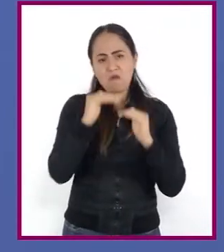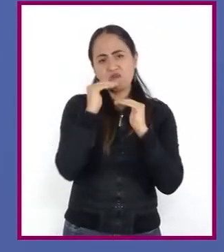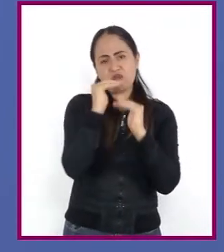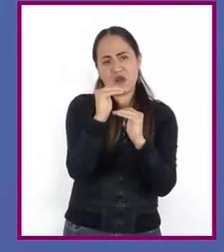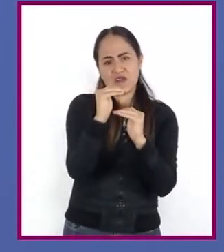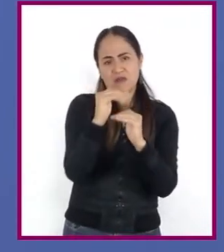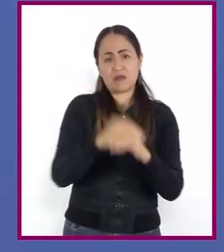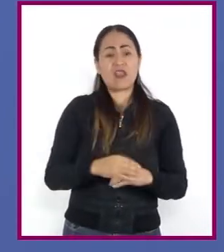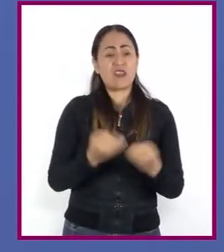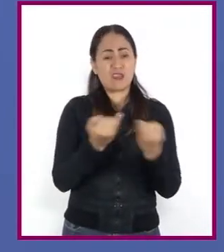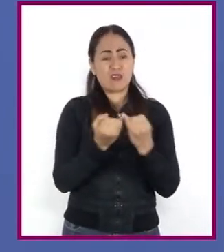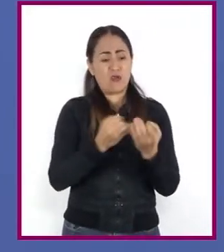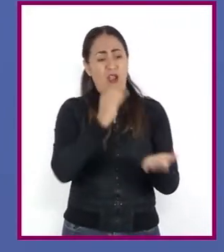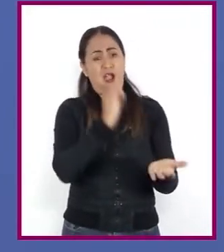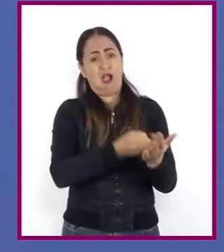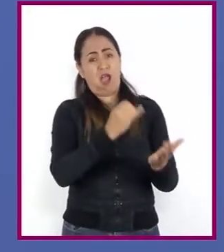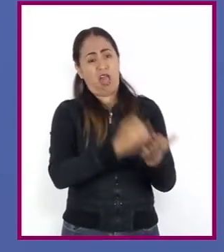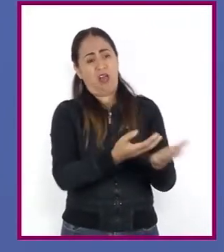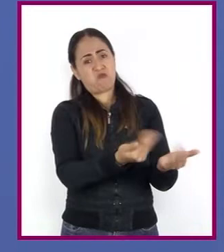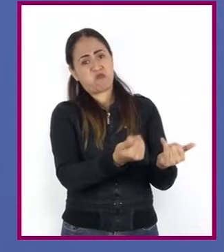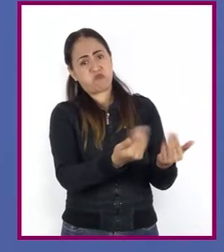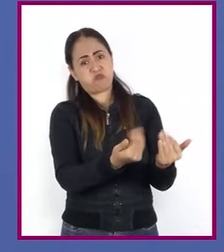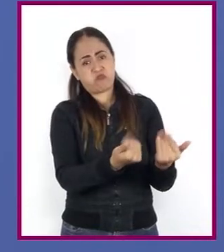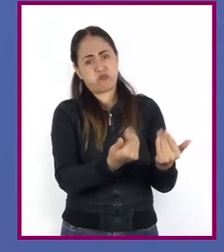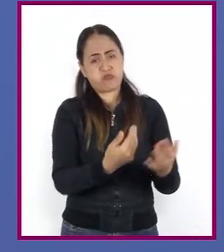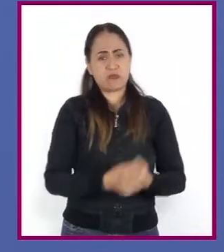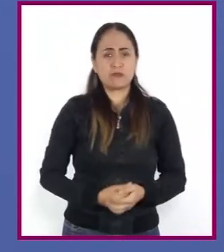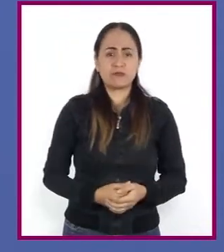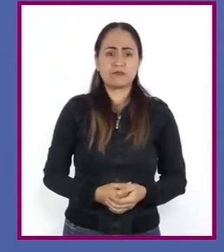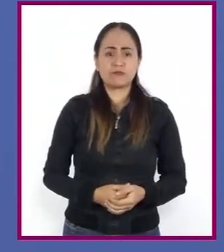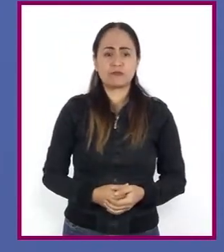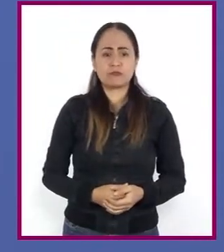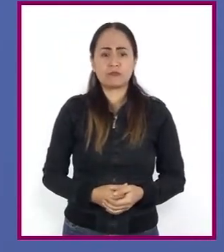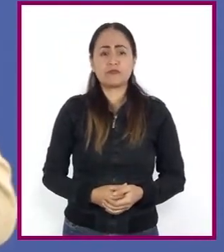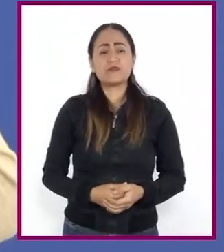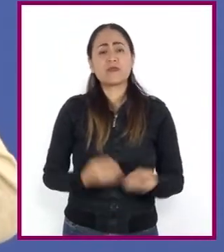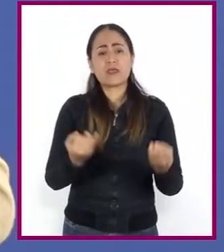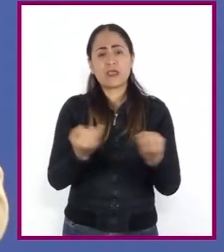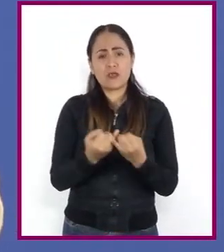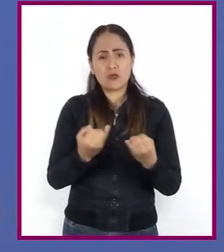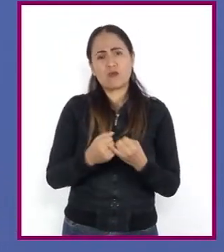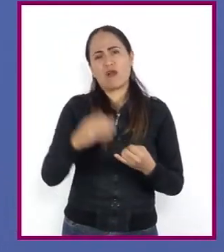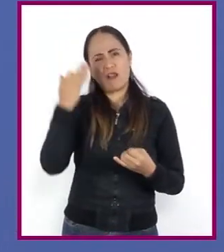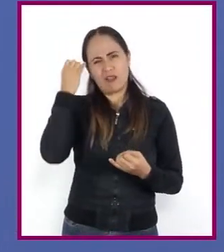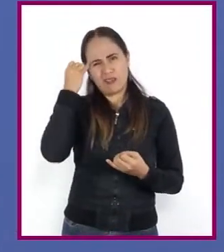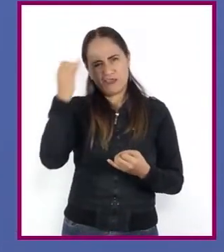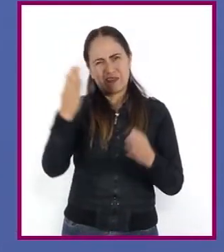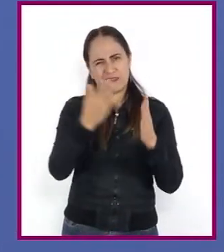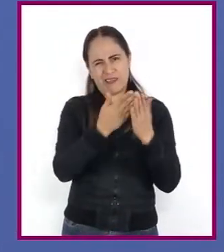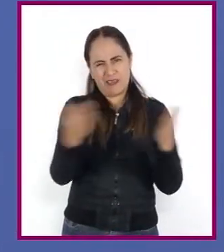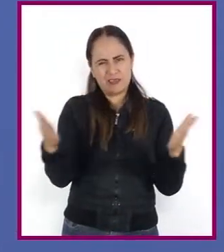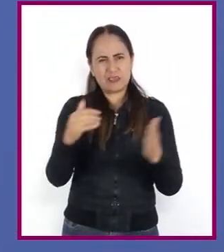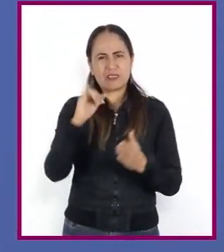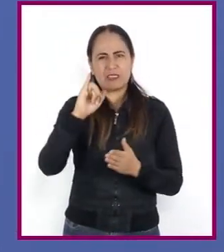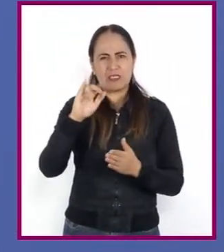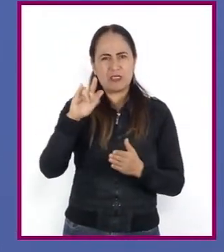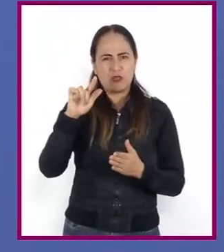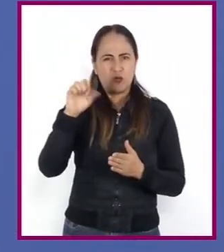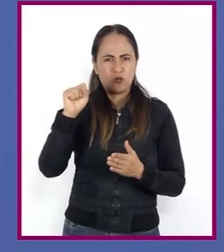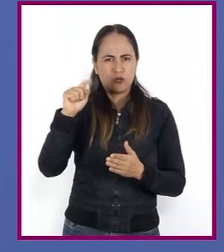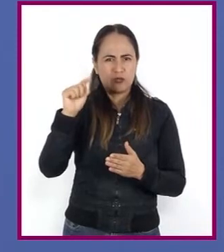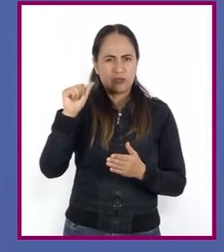pagaba excesivos impuestos que, con base en los ideales de la Ilustración, eran injustos